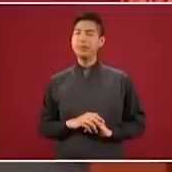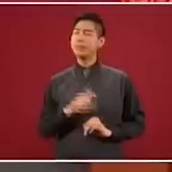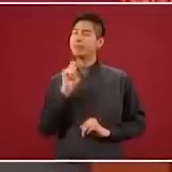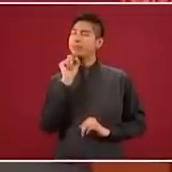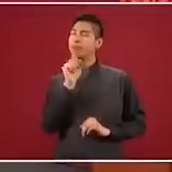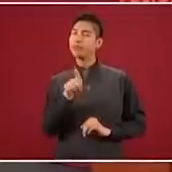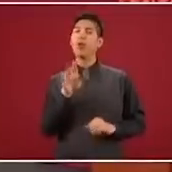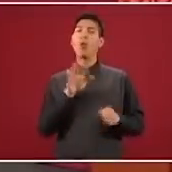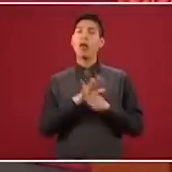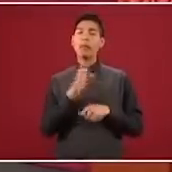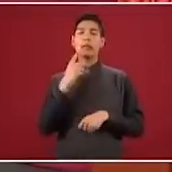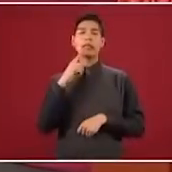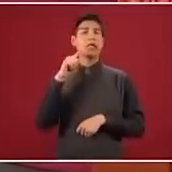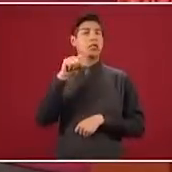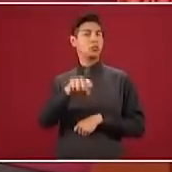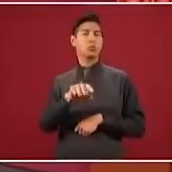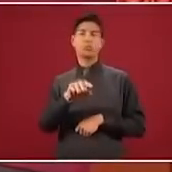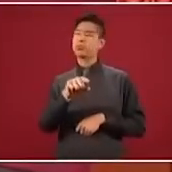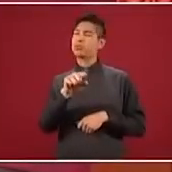las denuncias